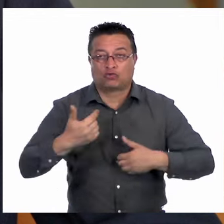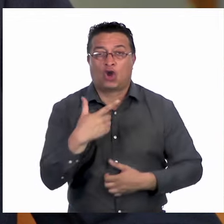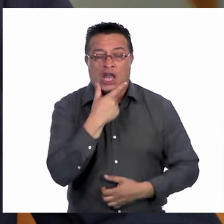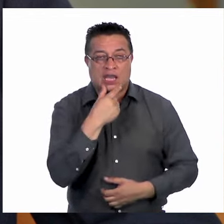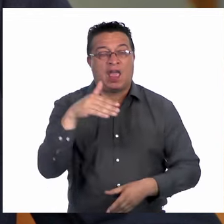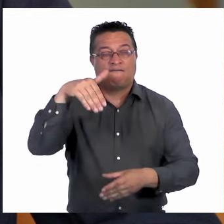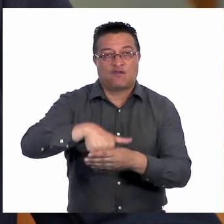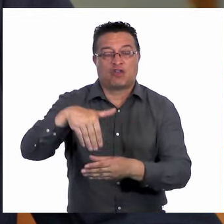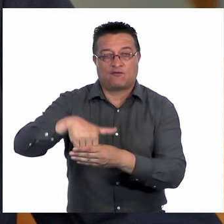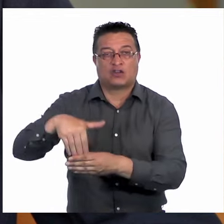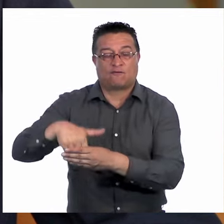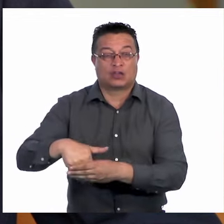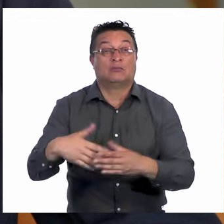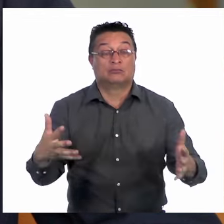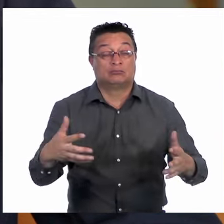personas que quisieron votar y